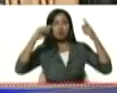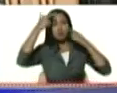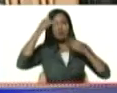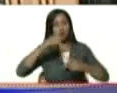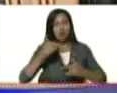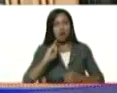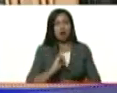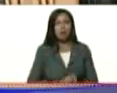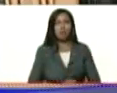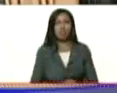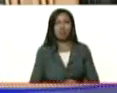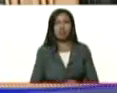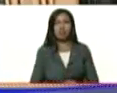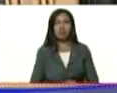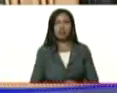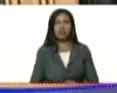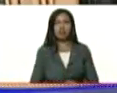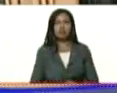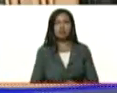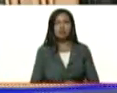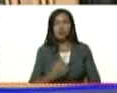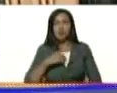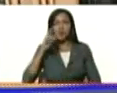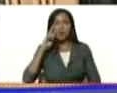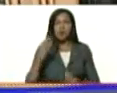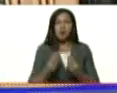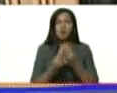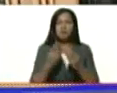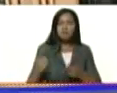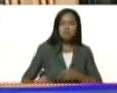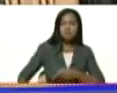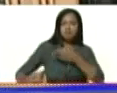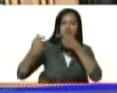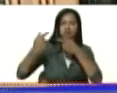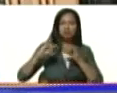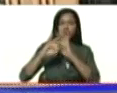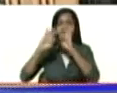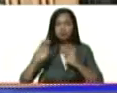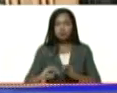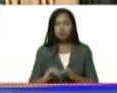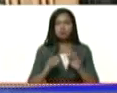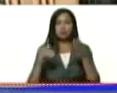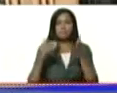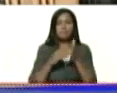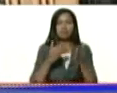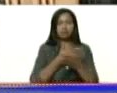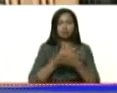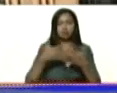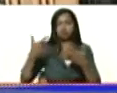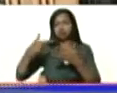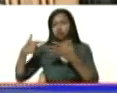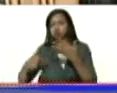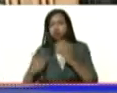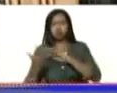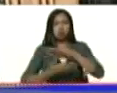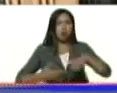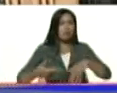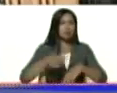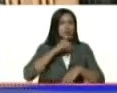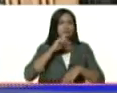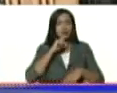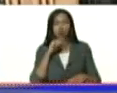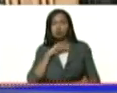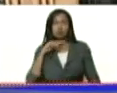Venezolana. Y hemos visto juntos enfrentar mil vicisitudes, mil